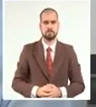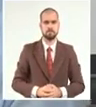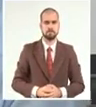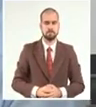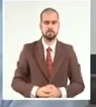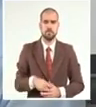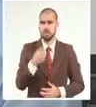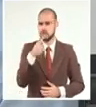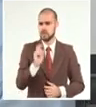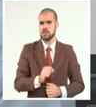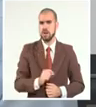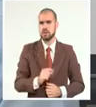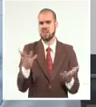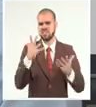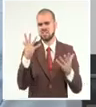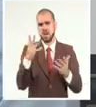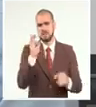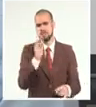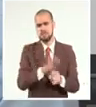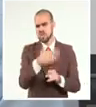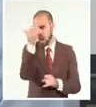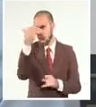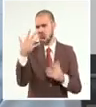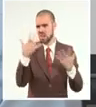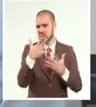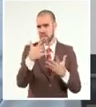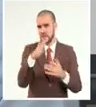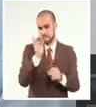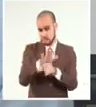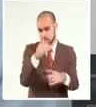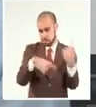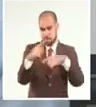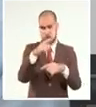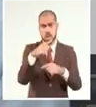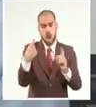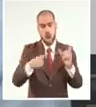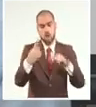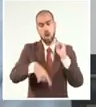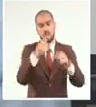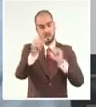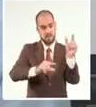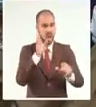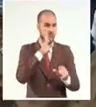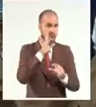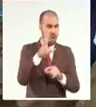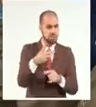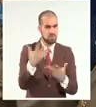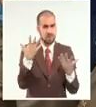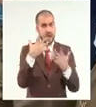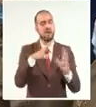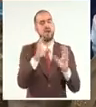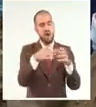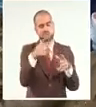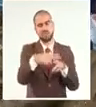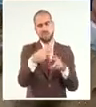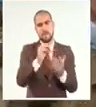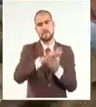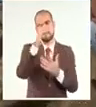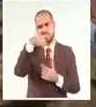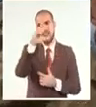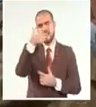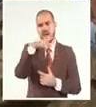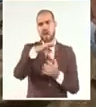quizás la chispa inspiradora, el símbolo principal de la lucha contra el bandido, fueron los Malagones. Clímax en la